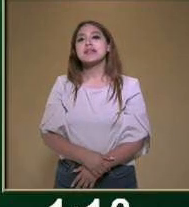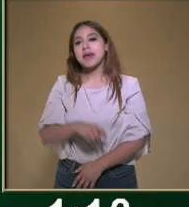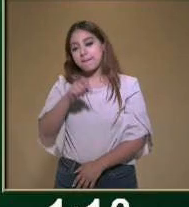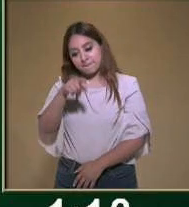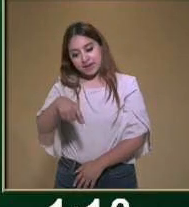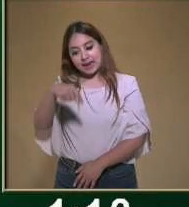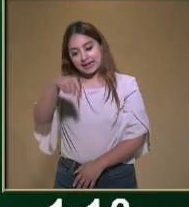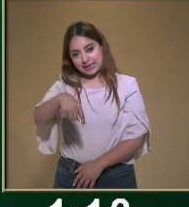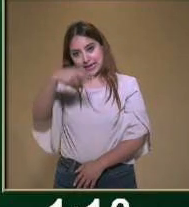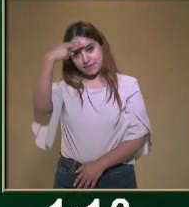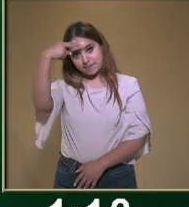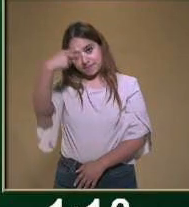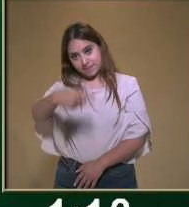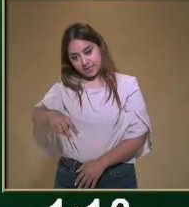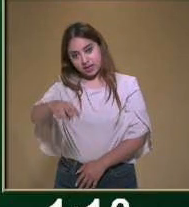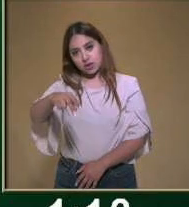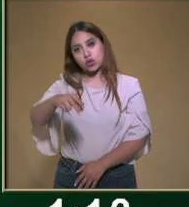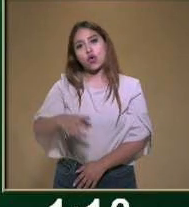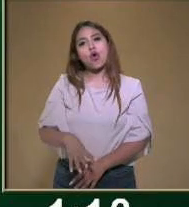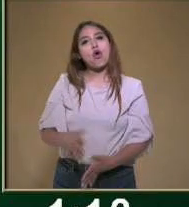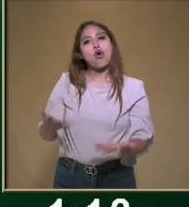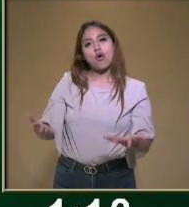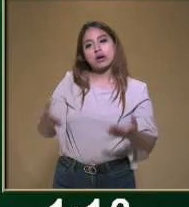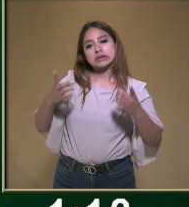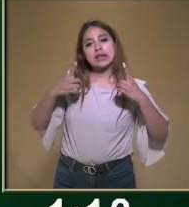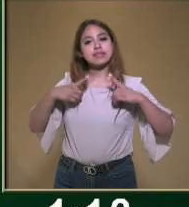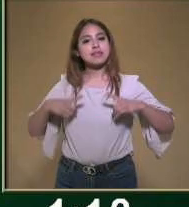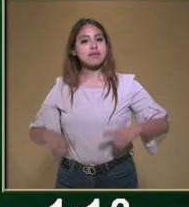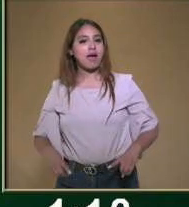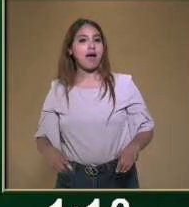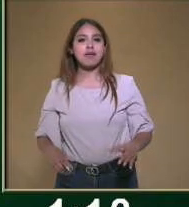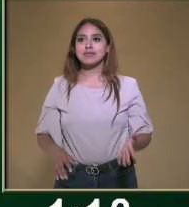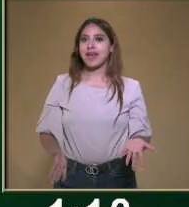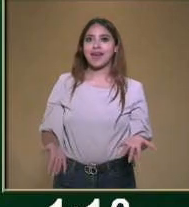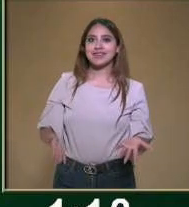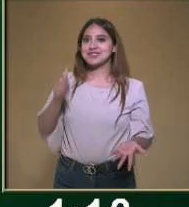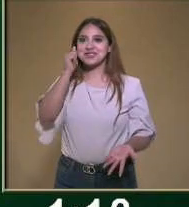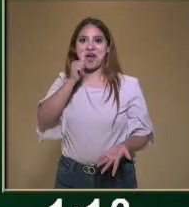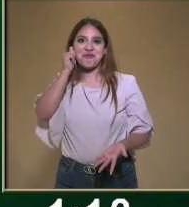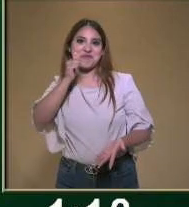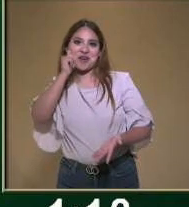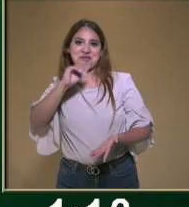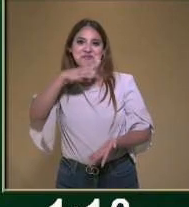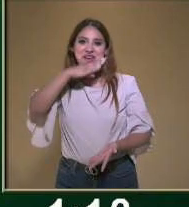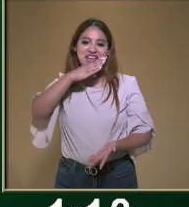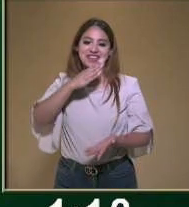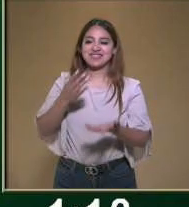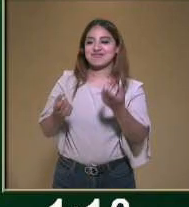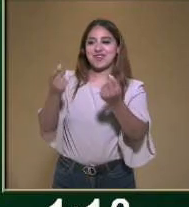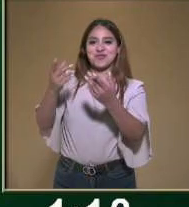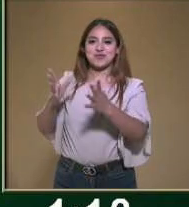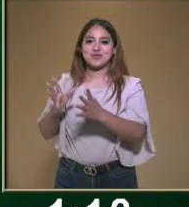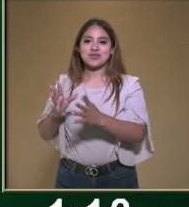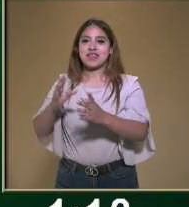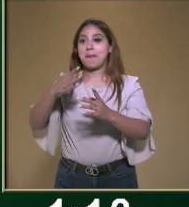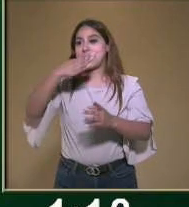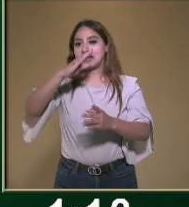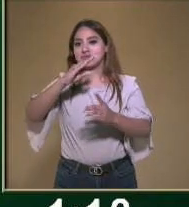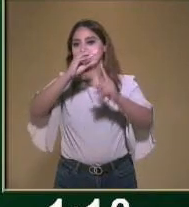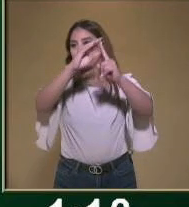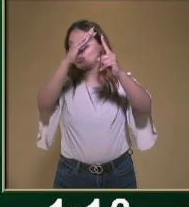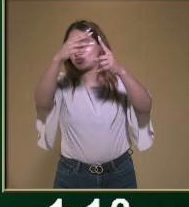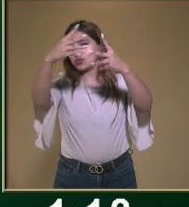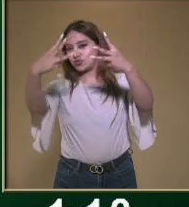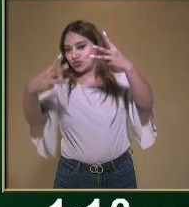mexicanos, porque nuestra dieta pues no falta, ¿verdad?, algún derivado del maíz. Y ahorita vamos a ver cuáles son esos derivados